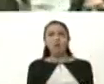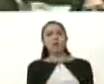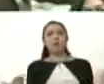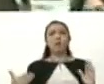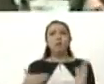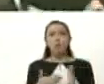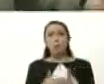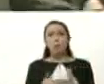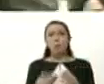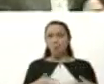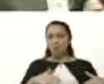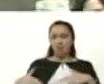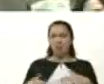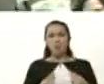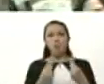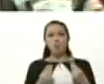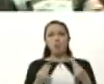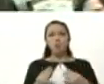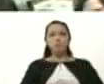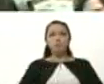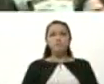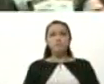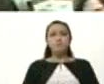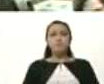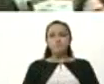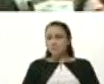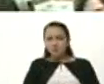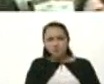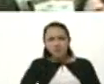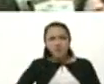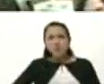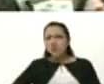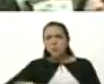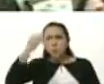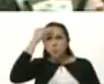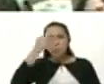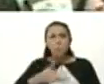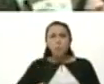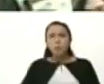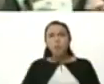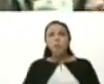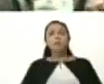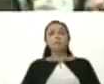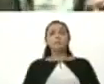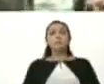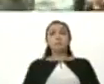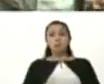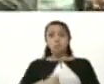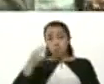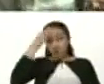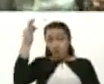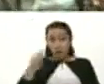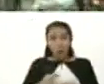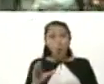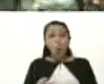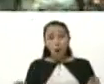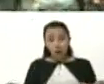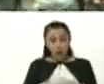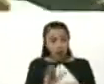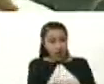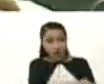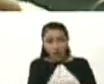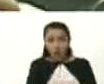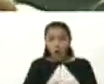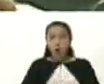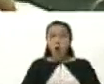juegos de video tenían subyugado la conciencia de nuestros muchachos, de nuestros niños. Yo creo que con la canción de Serenata, con el mensaje de